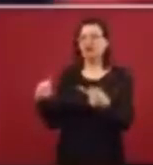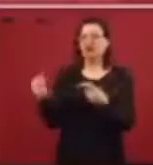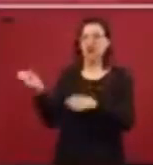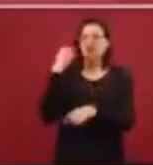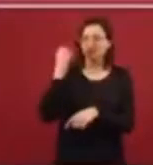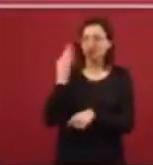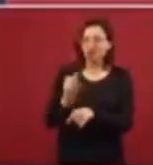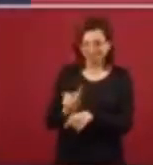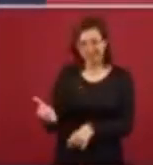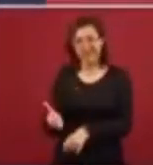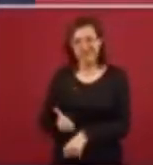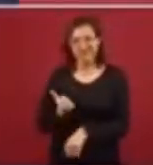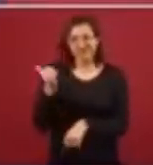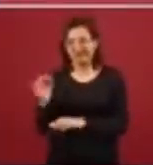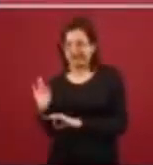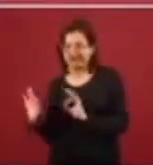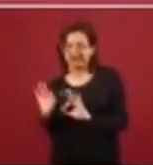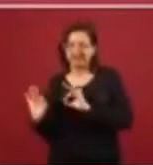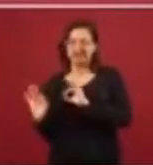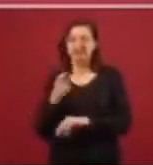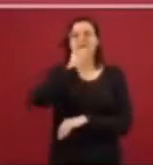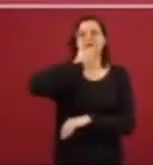acto para la rechifla,